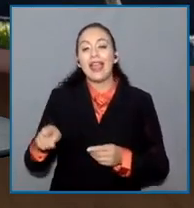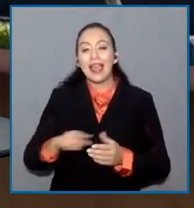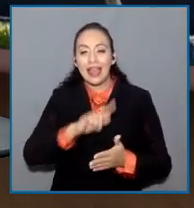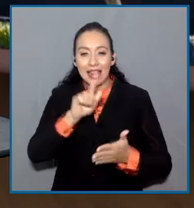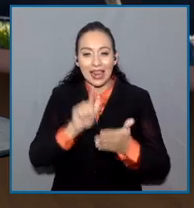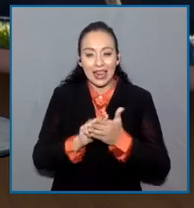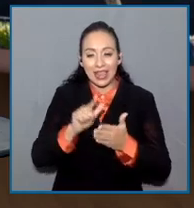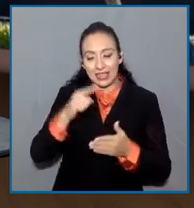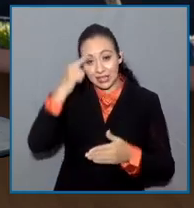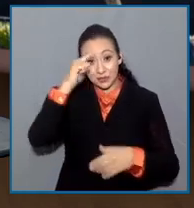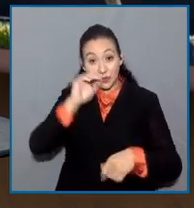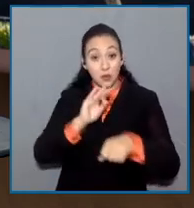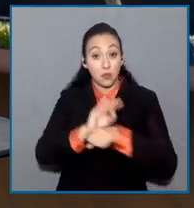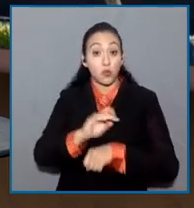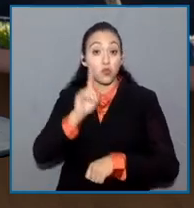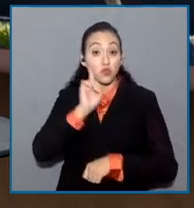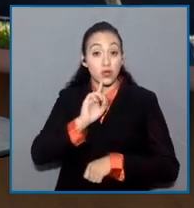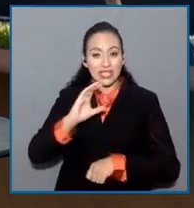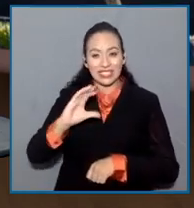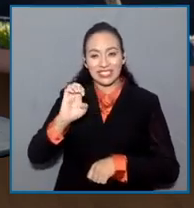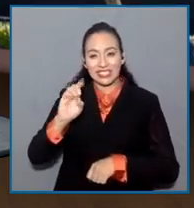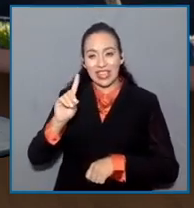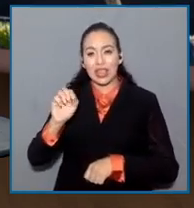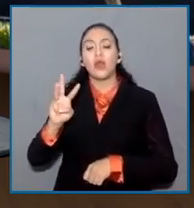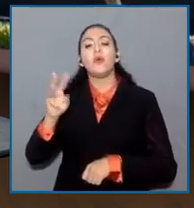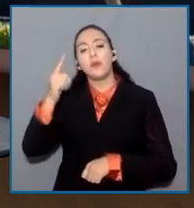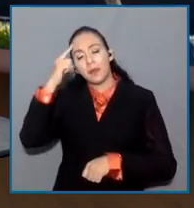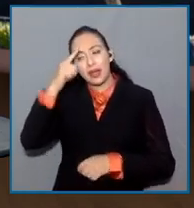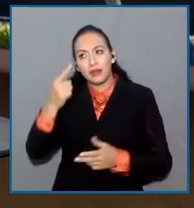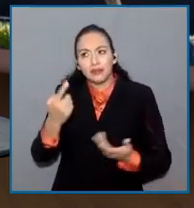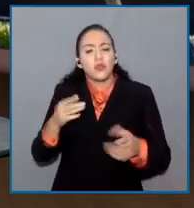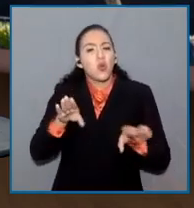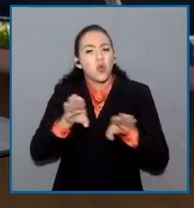sin perspectiva de derechos humanos o de género.